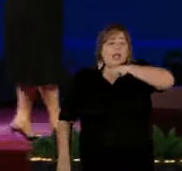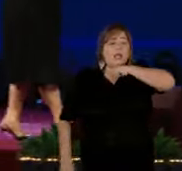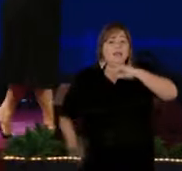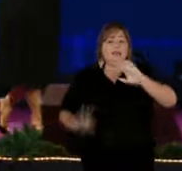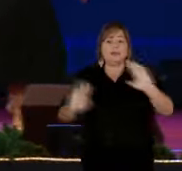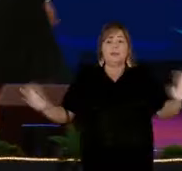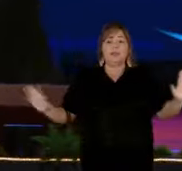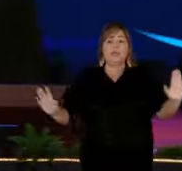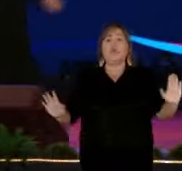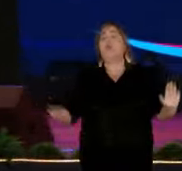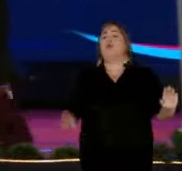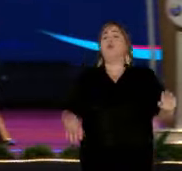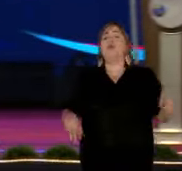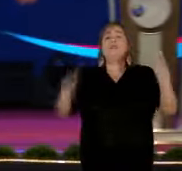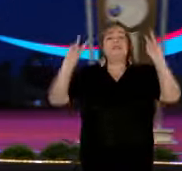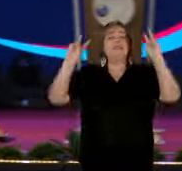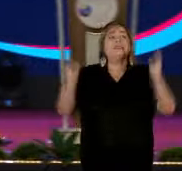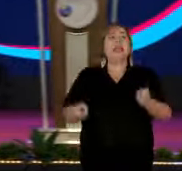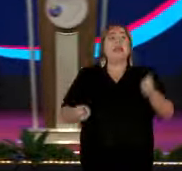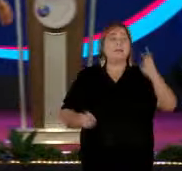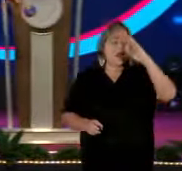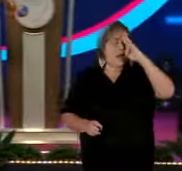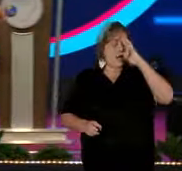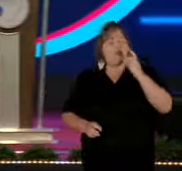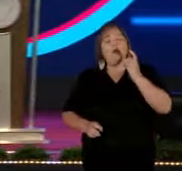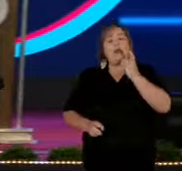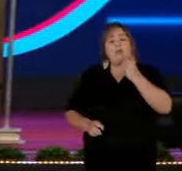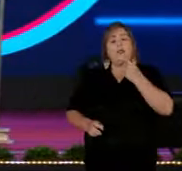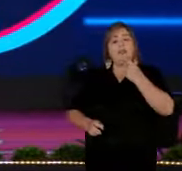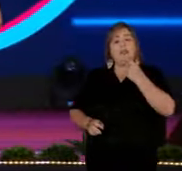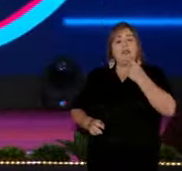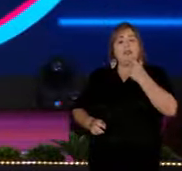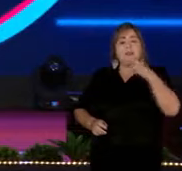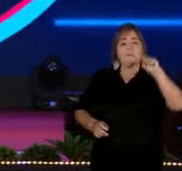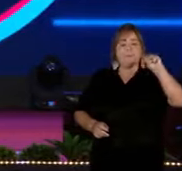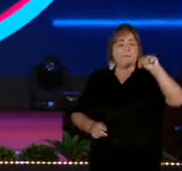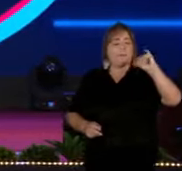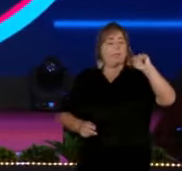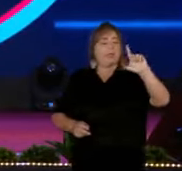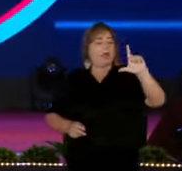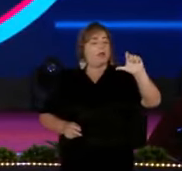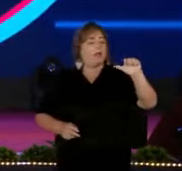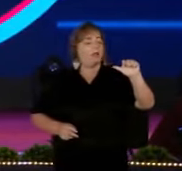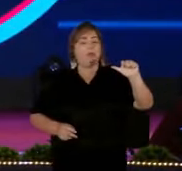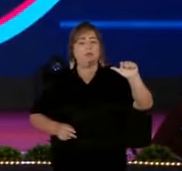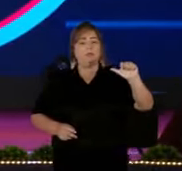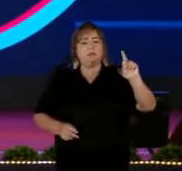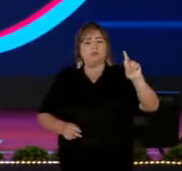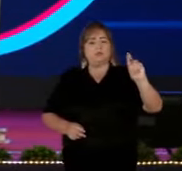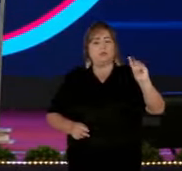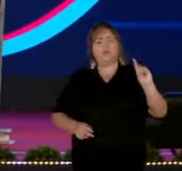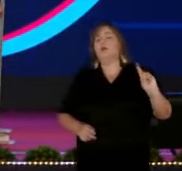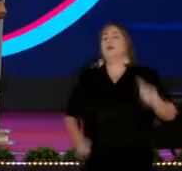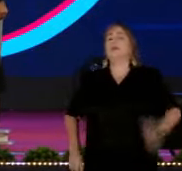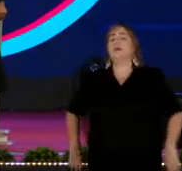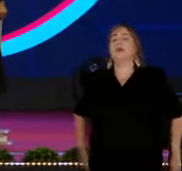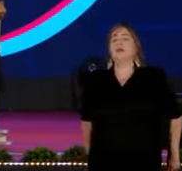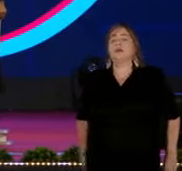República Dominicana, cuando yo lo prediqué en esta casa, mi hija Mildred Villanueva, con su esposo, ya tú sabes quién